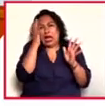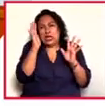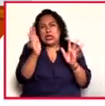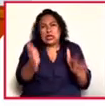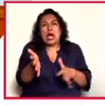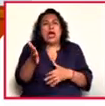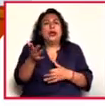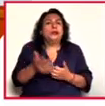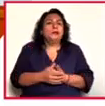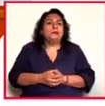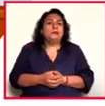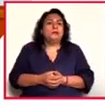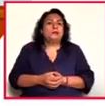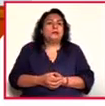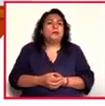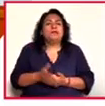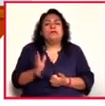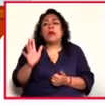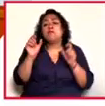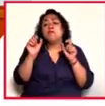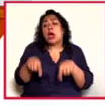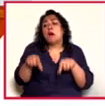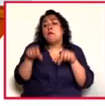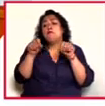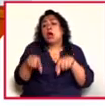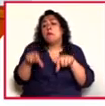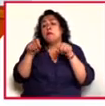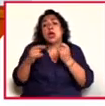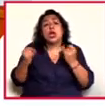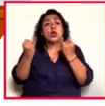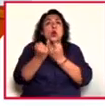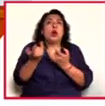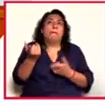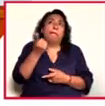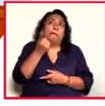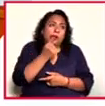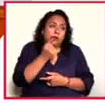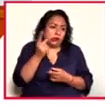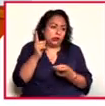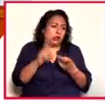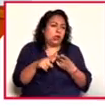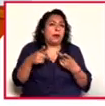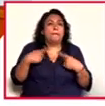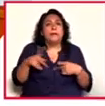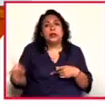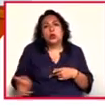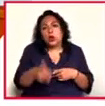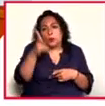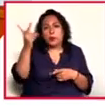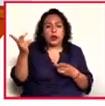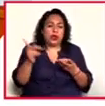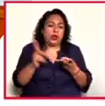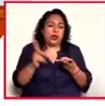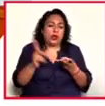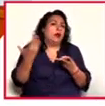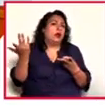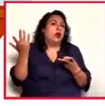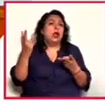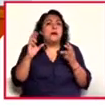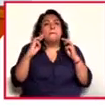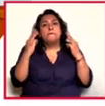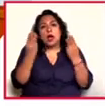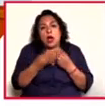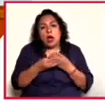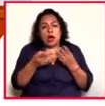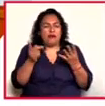poco condenados, así lo diré, a interpretar a los policías, a la gente de pueblo, a los narcos, a una